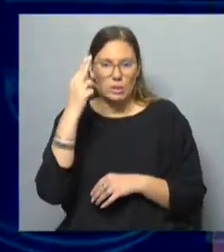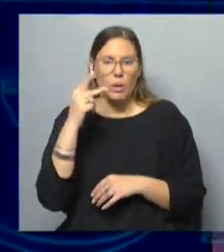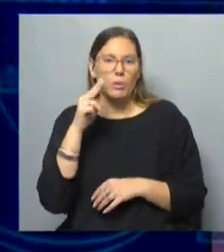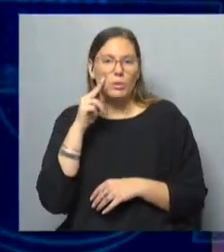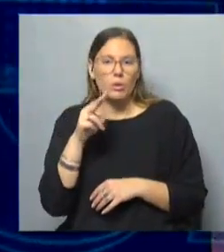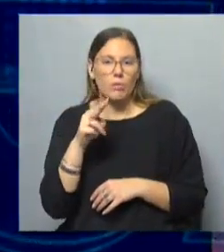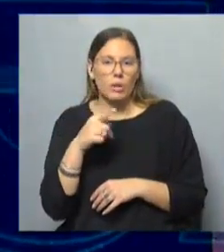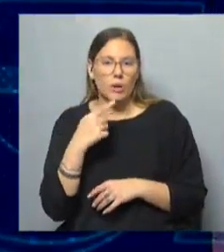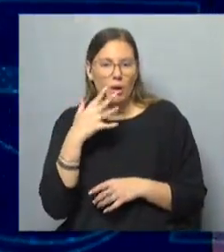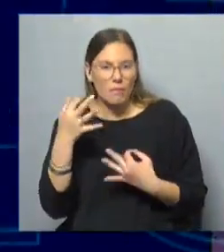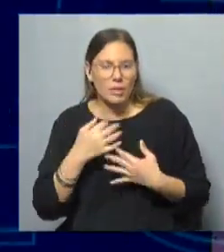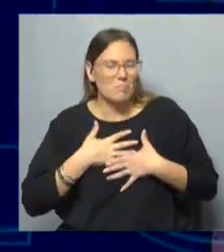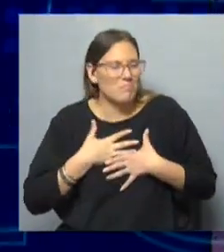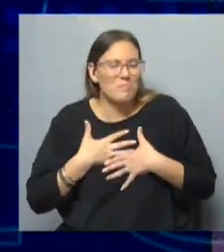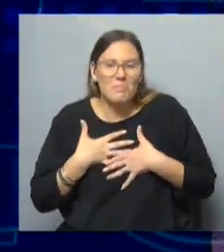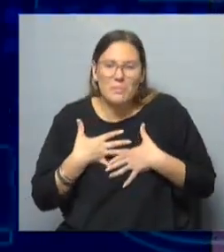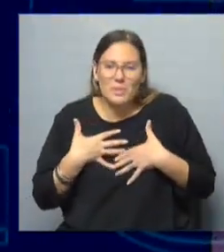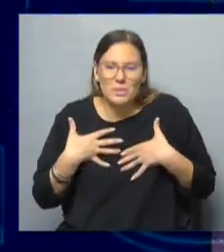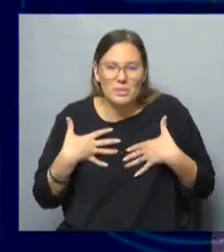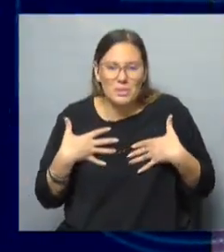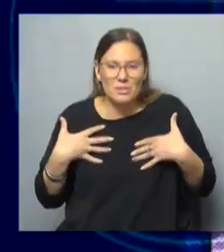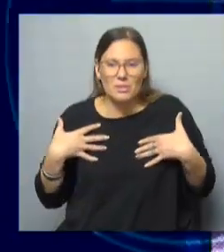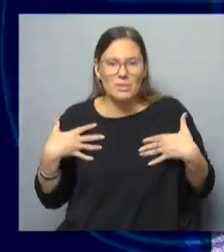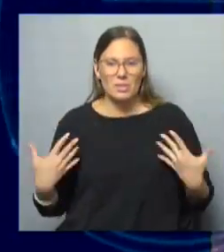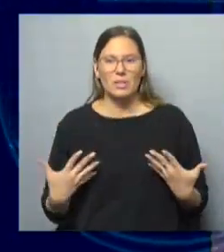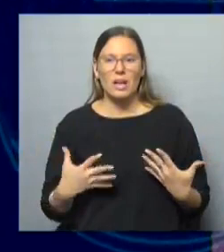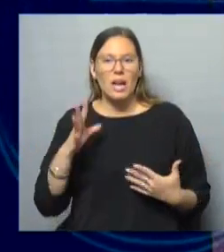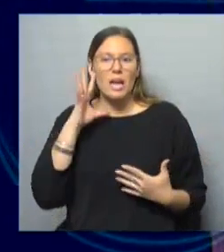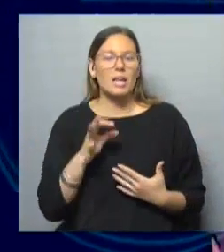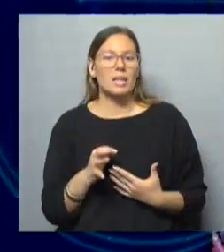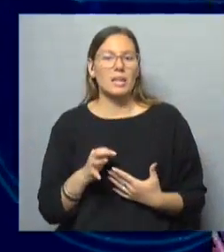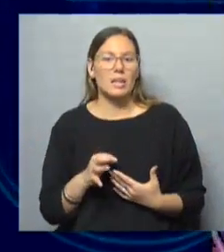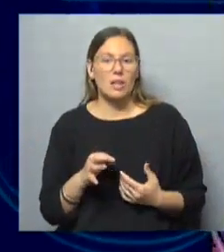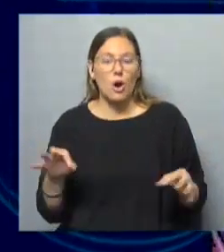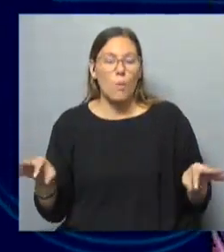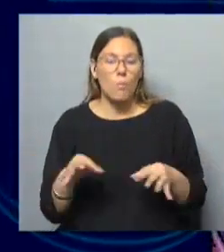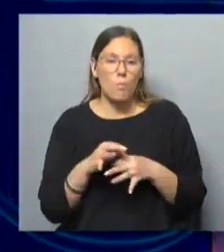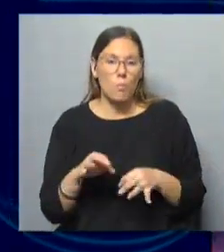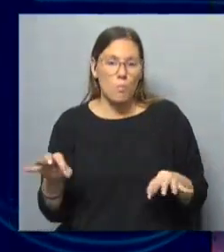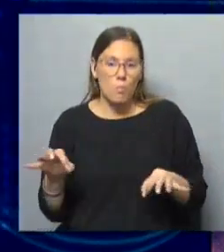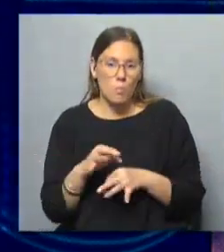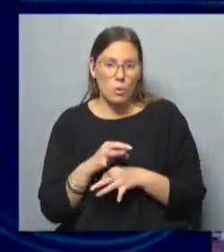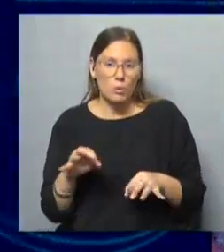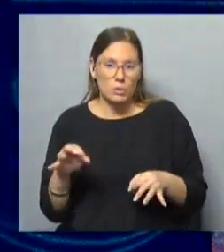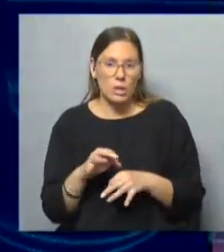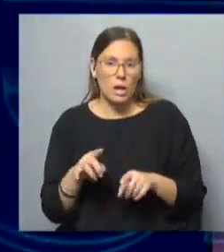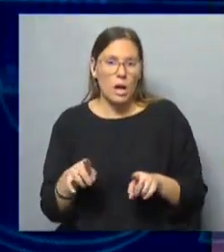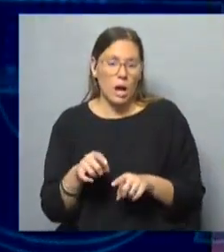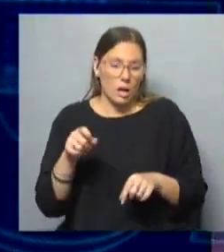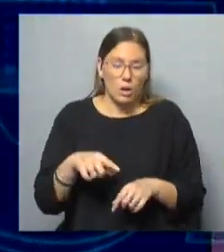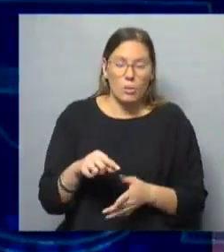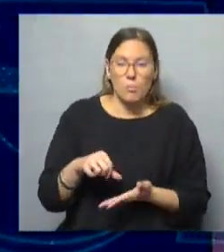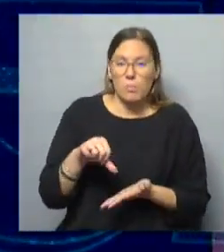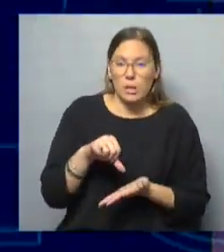veo eso me recontra emociono, porque me parece... me parece que está, que es una música que es como en nuestro país, ahí,